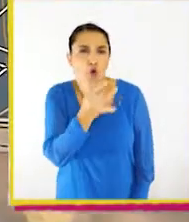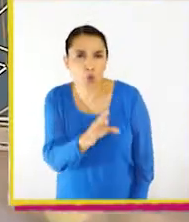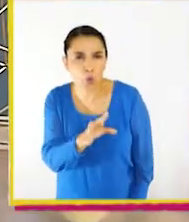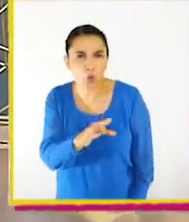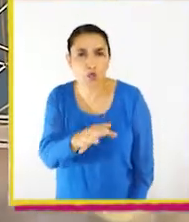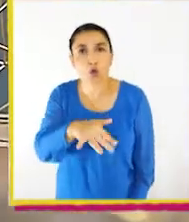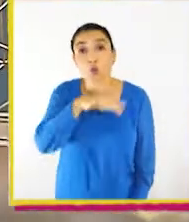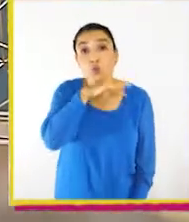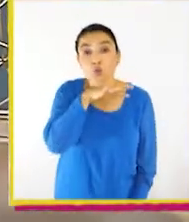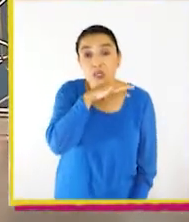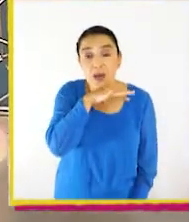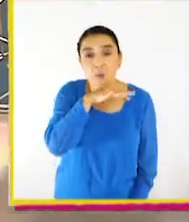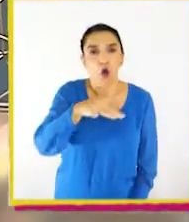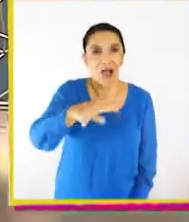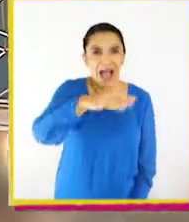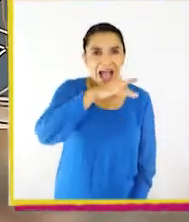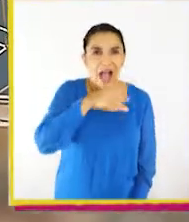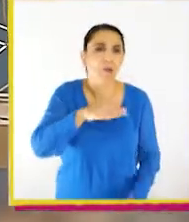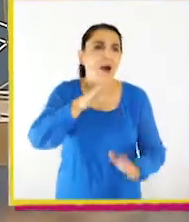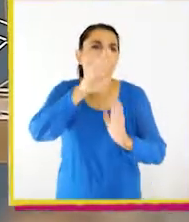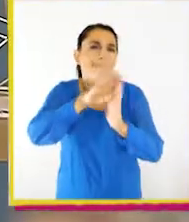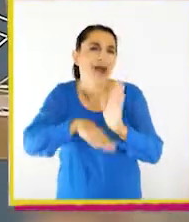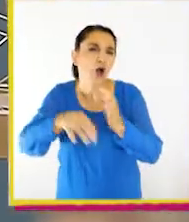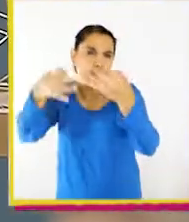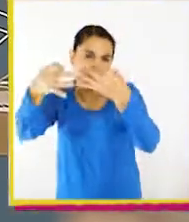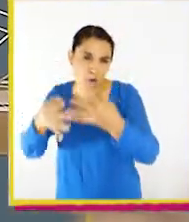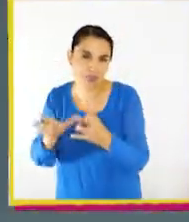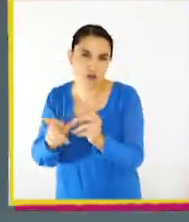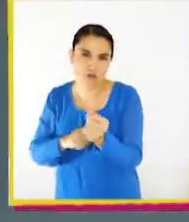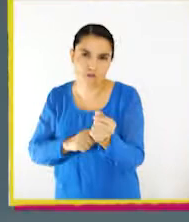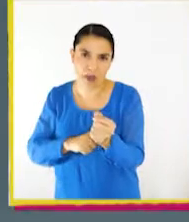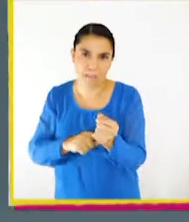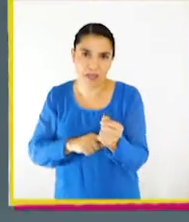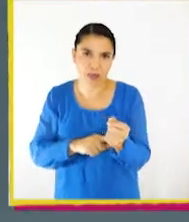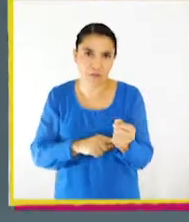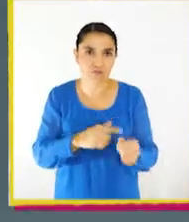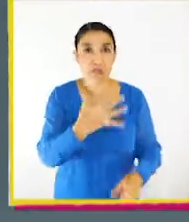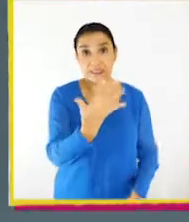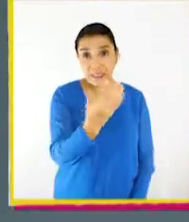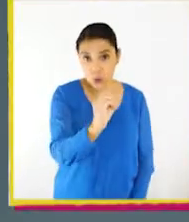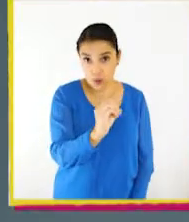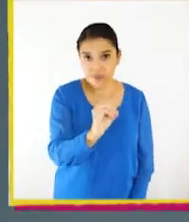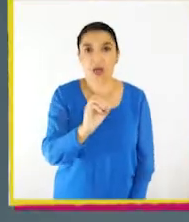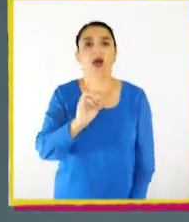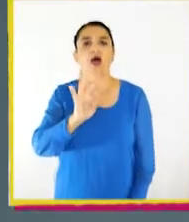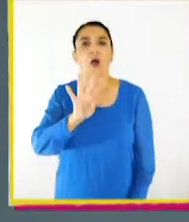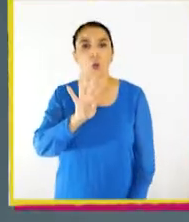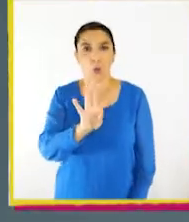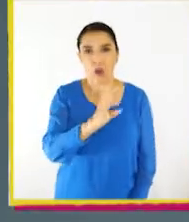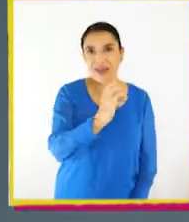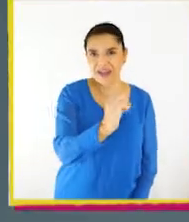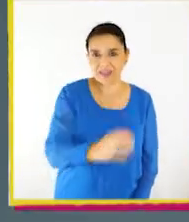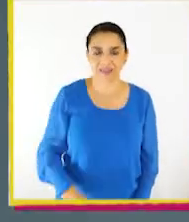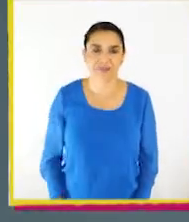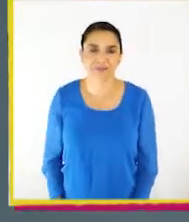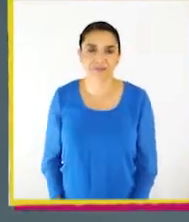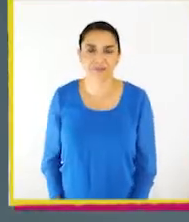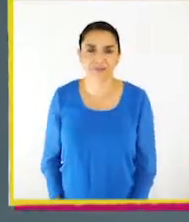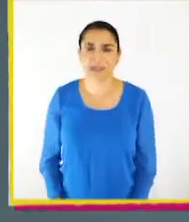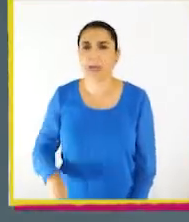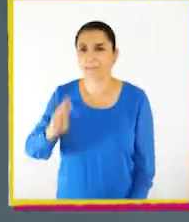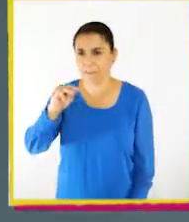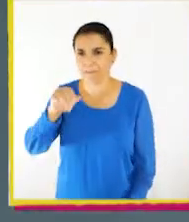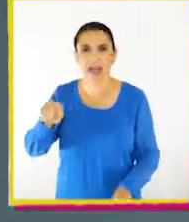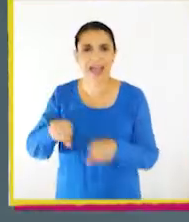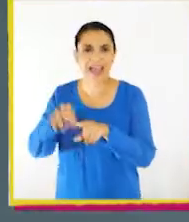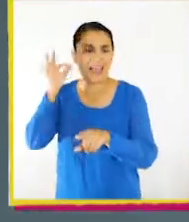que tenemos un consumo de agua que está debajo del promedio familiar, 50 y 40 litros. Y mi mamá y mi hermana están